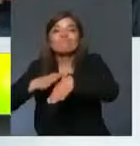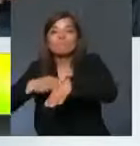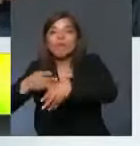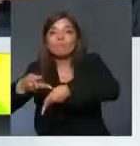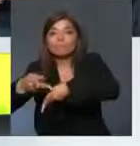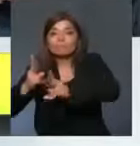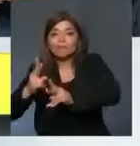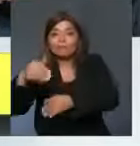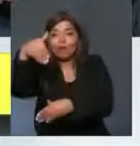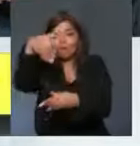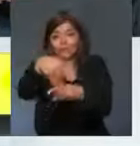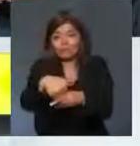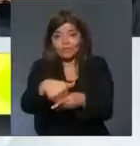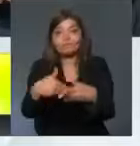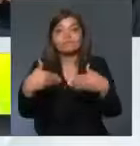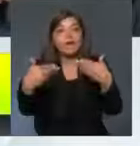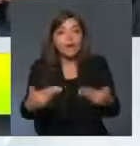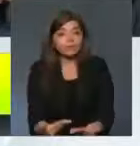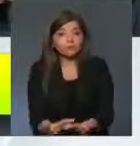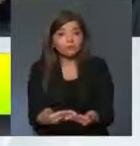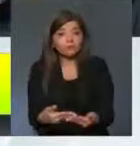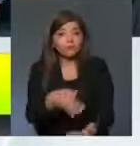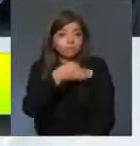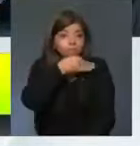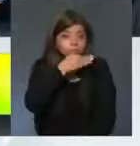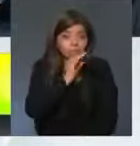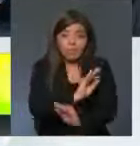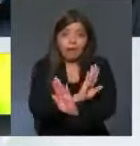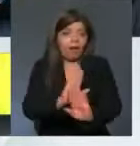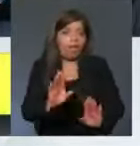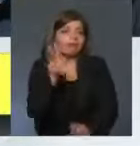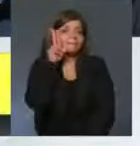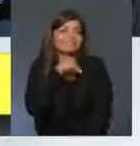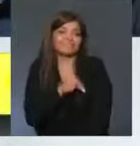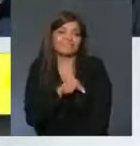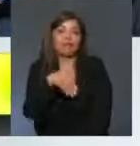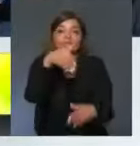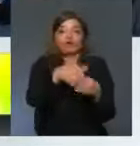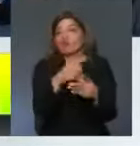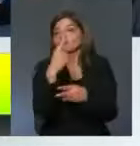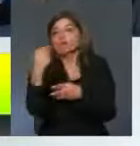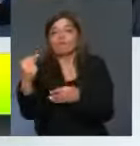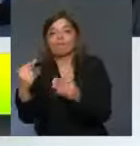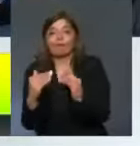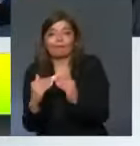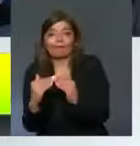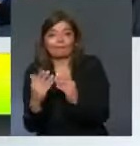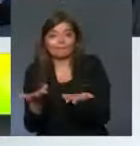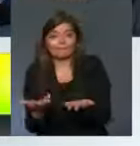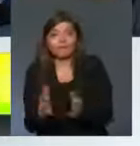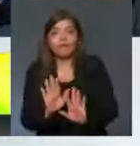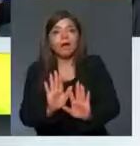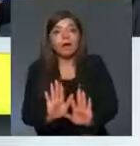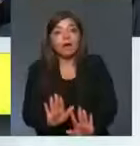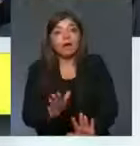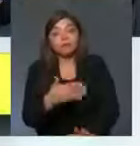garantía. Raya para la suma, sin declaraciones de Daniel Jadwe después de votar. Gracias, bueno, Héctor, a tomarse algo fresquito